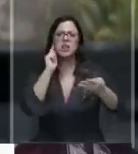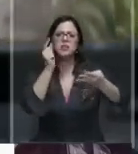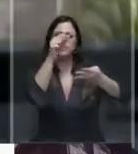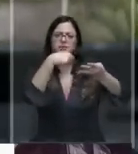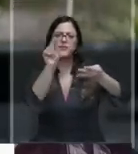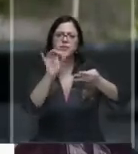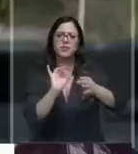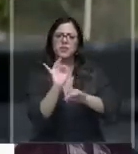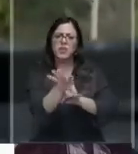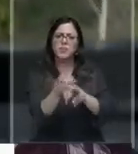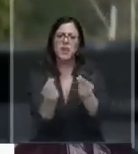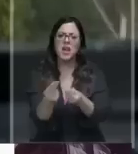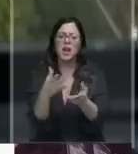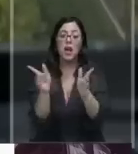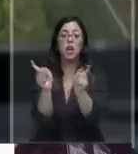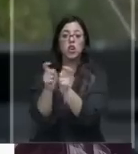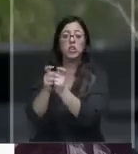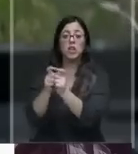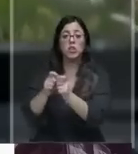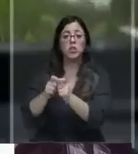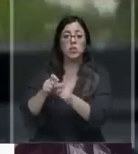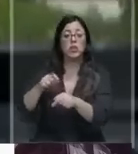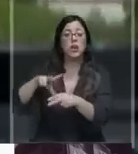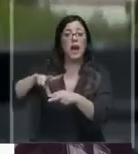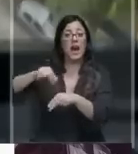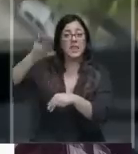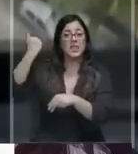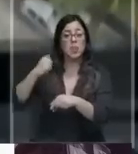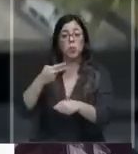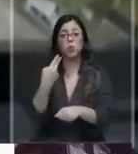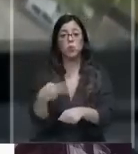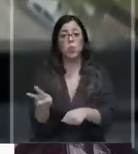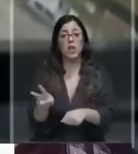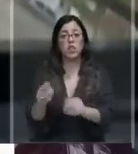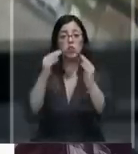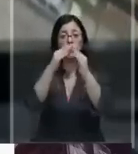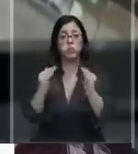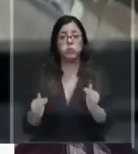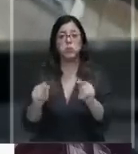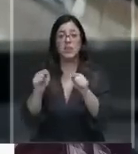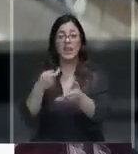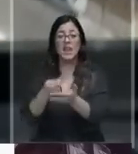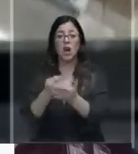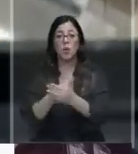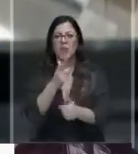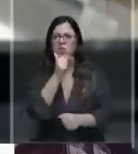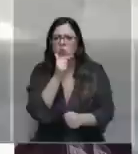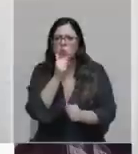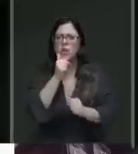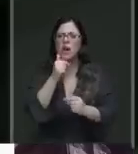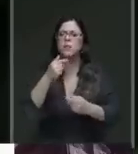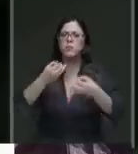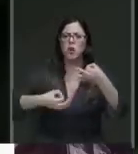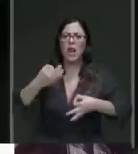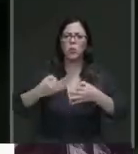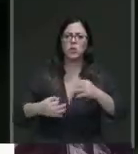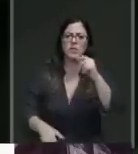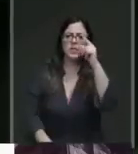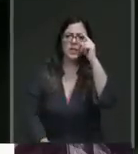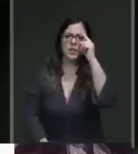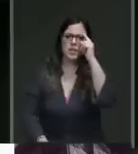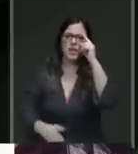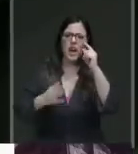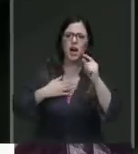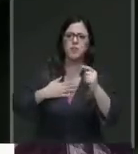transferencia? Tomamos contacto con el anterior dueño de la propiedad, cuya compra está bajo cuestionamientos de la justicia. A mí me